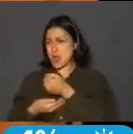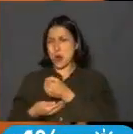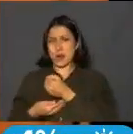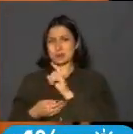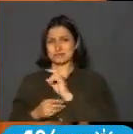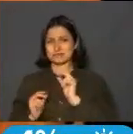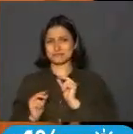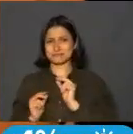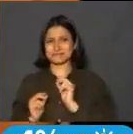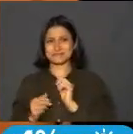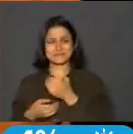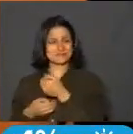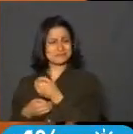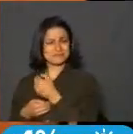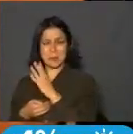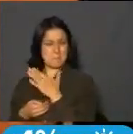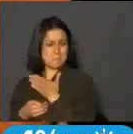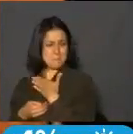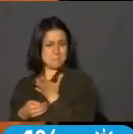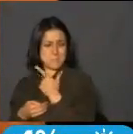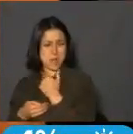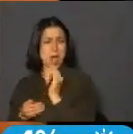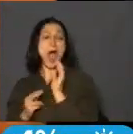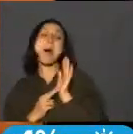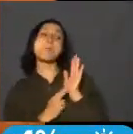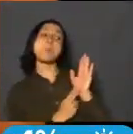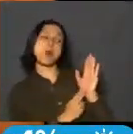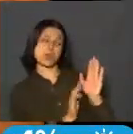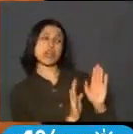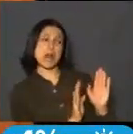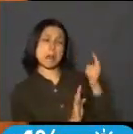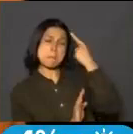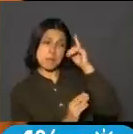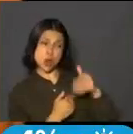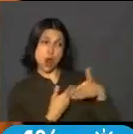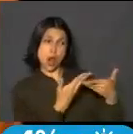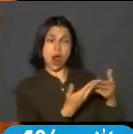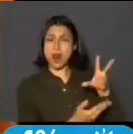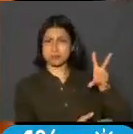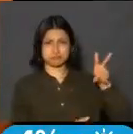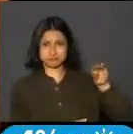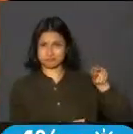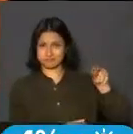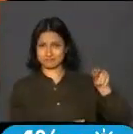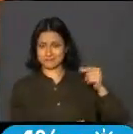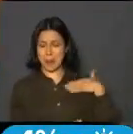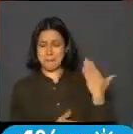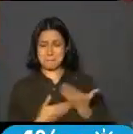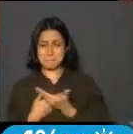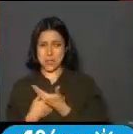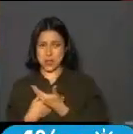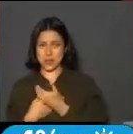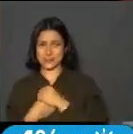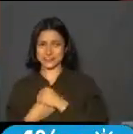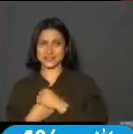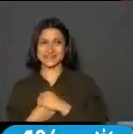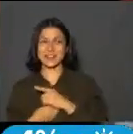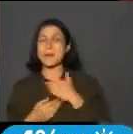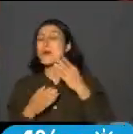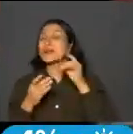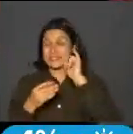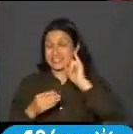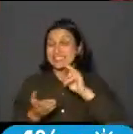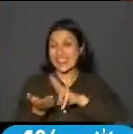bien agarradito ahí y se lo va a mostrar, claro, para que salude a Baby Yoda, lo trajo básicamente. Pero sí, muchos niños, mucha